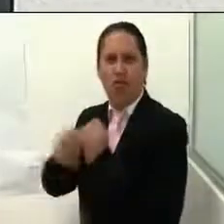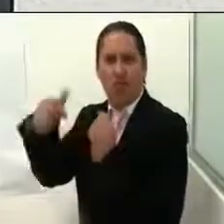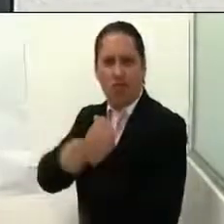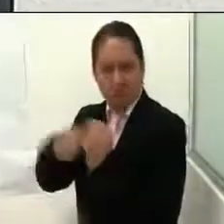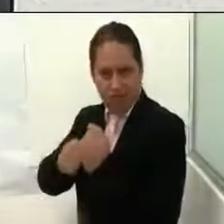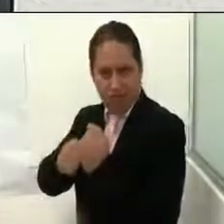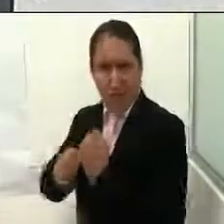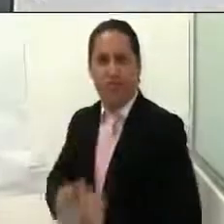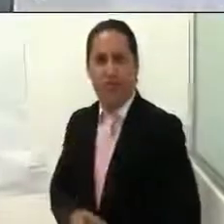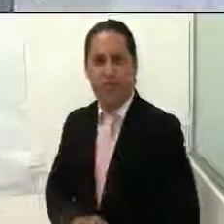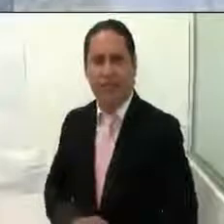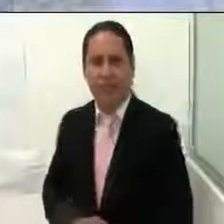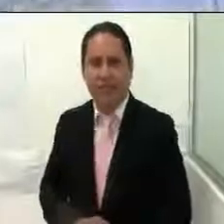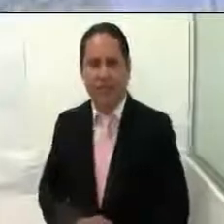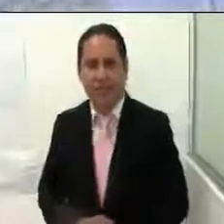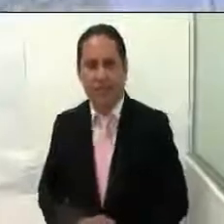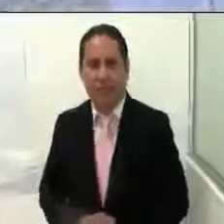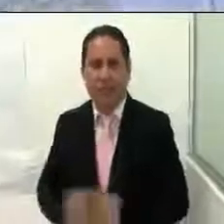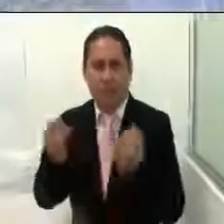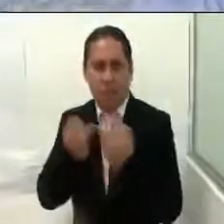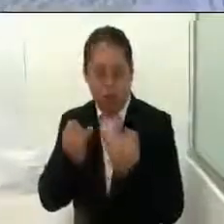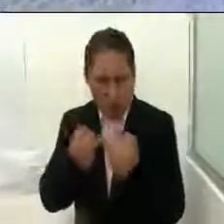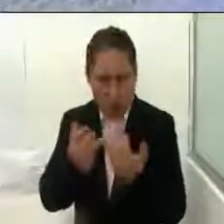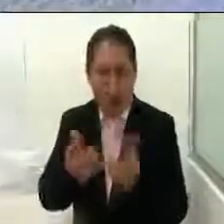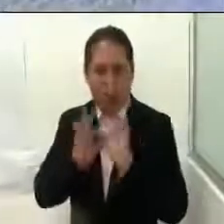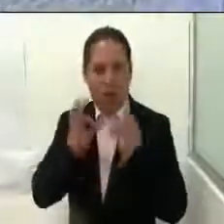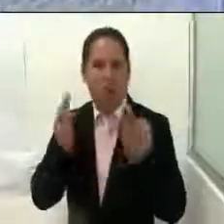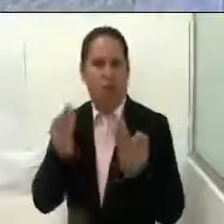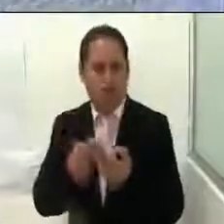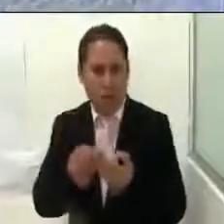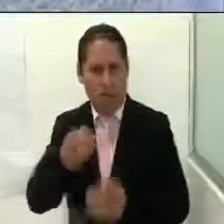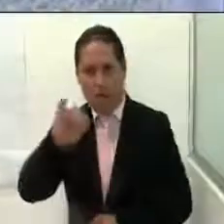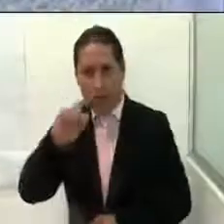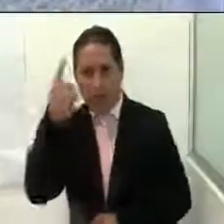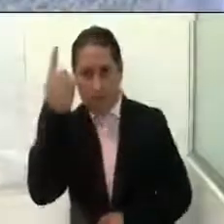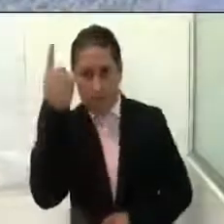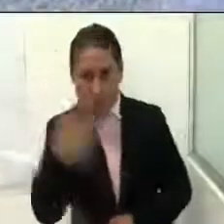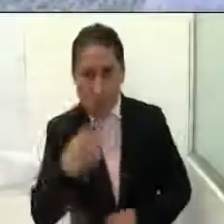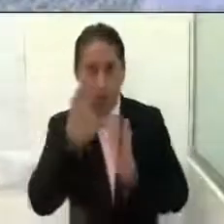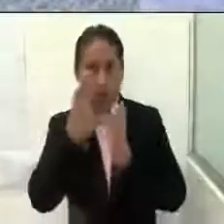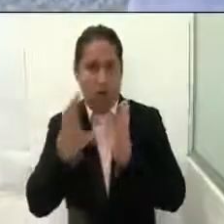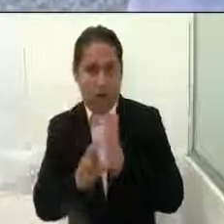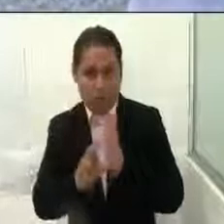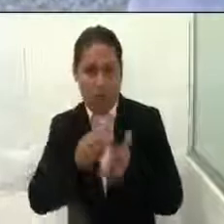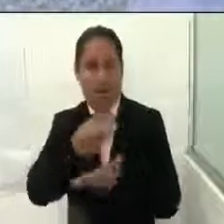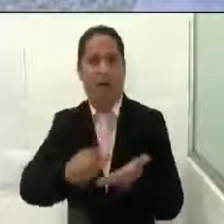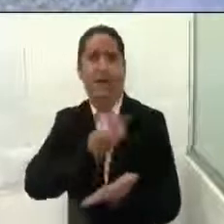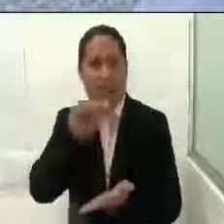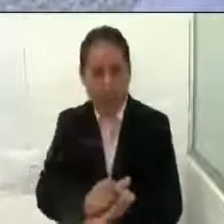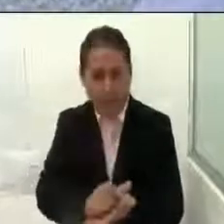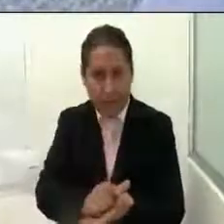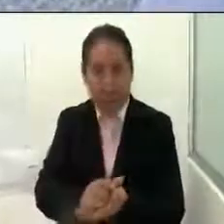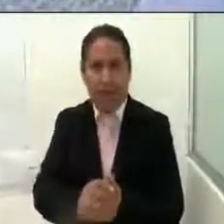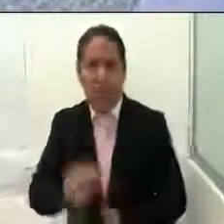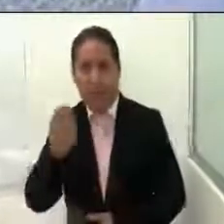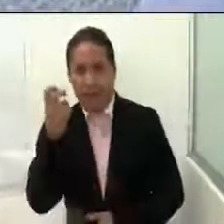bien pues también de igual manera nosotros sabemos que es un mandato constitucional con con esto